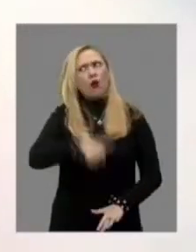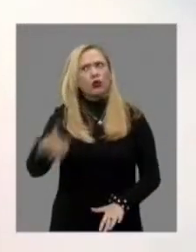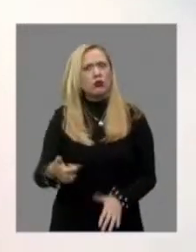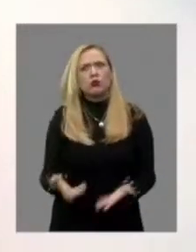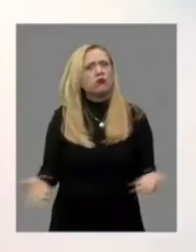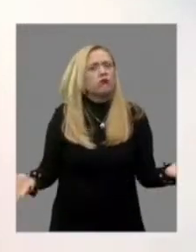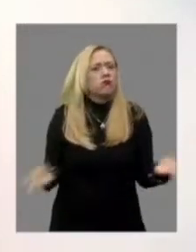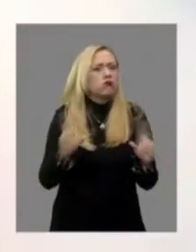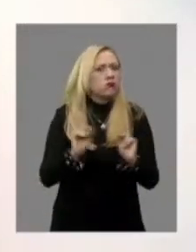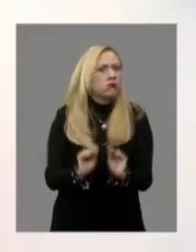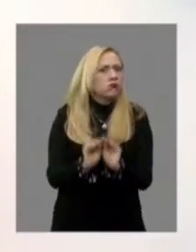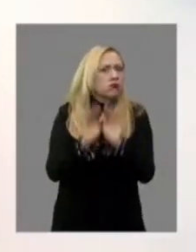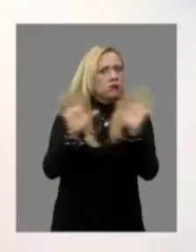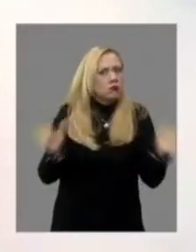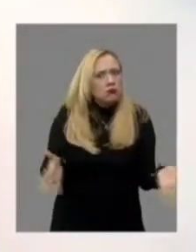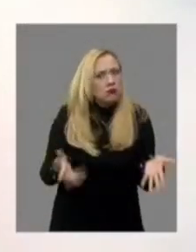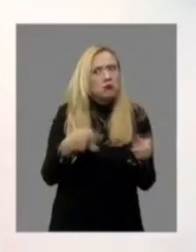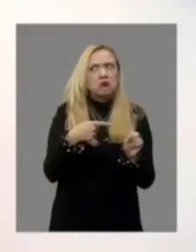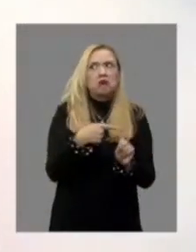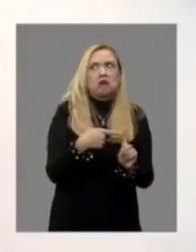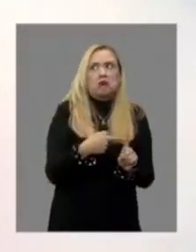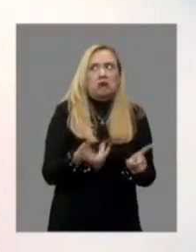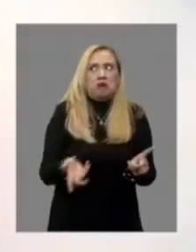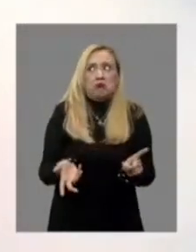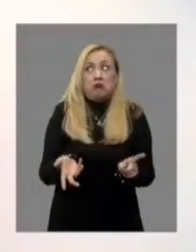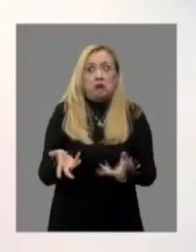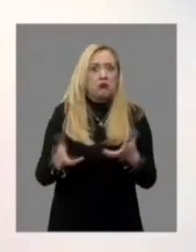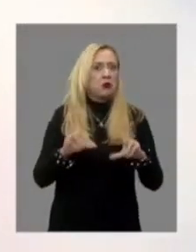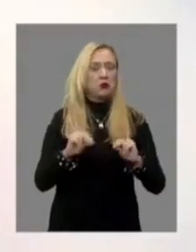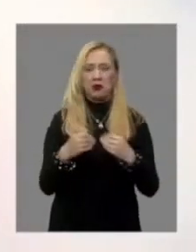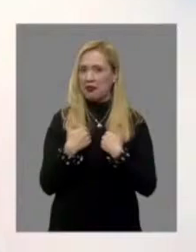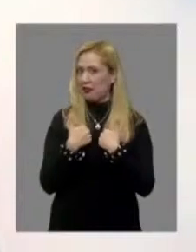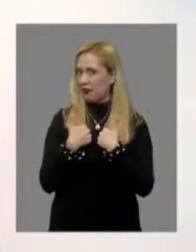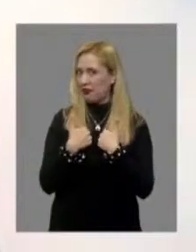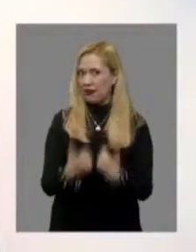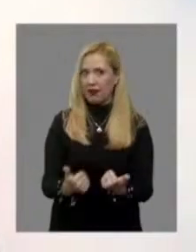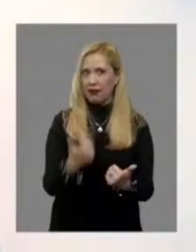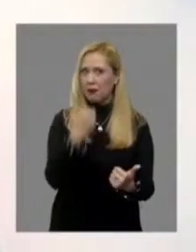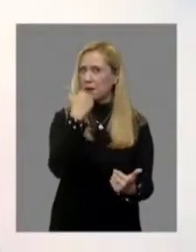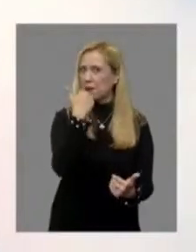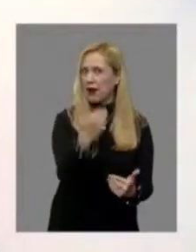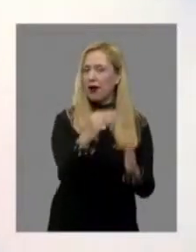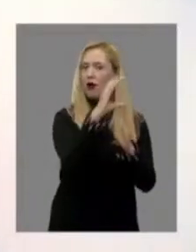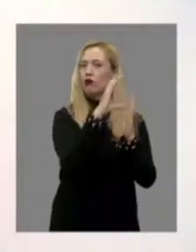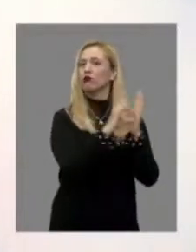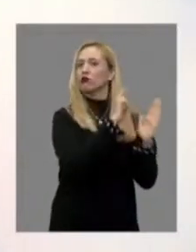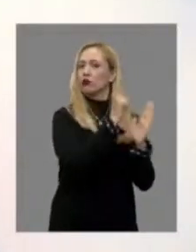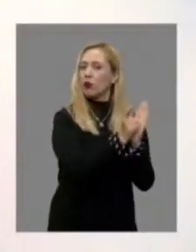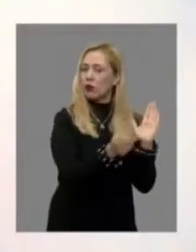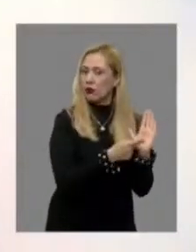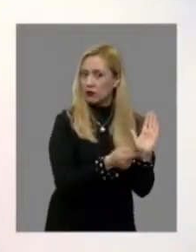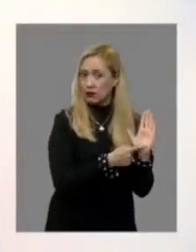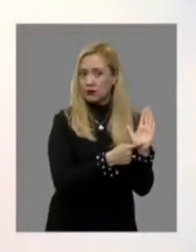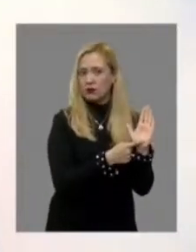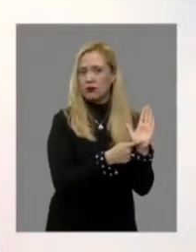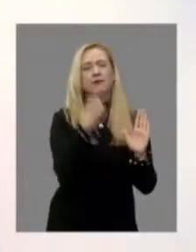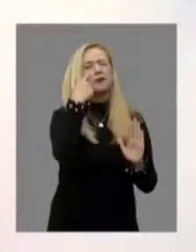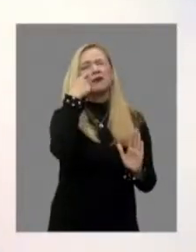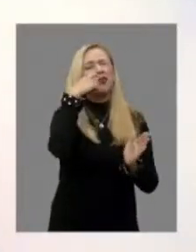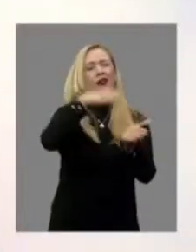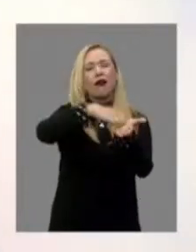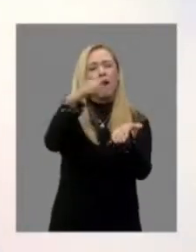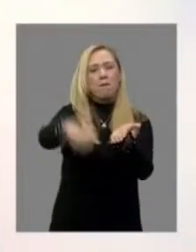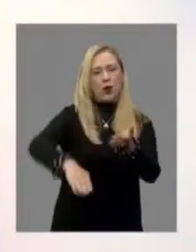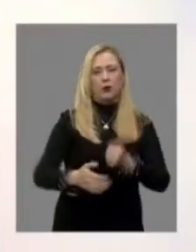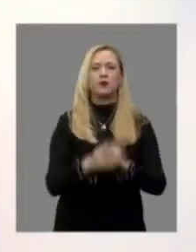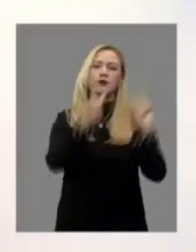están literal o textualmente comprendidos en la Constitución. Te doy un ejemplo en